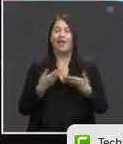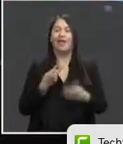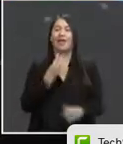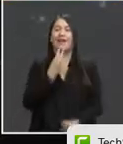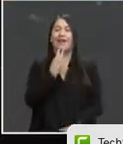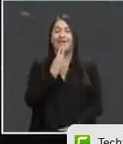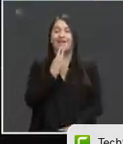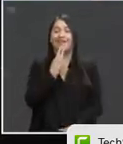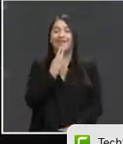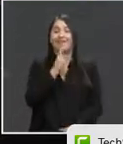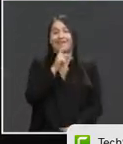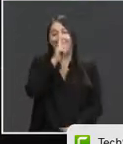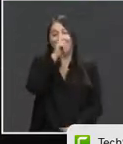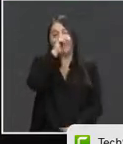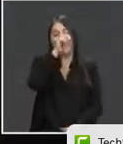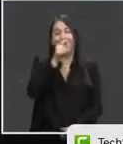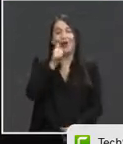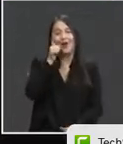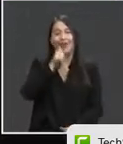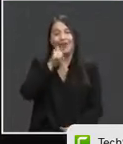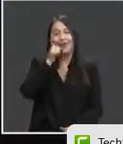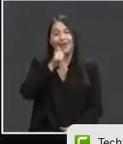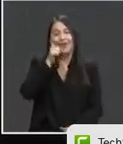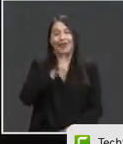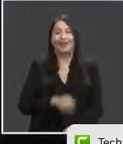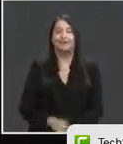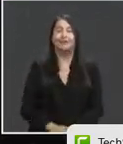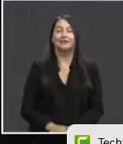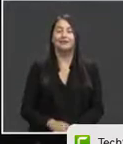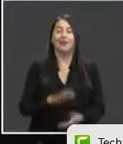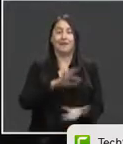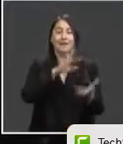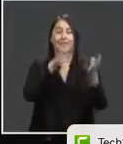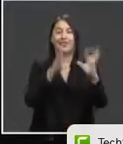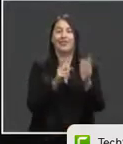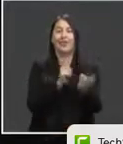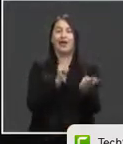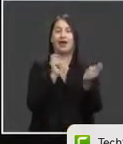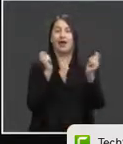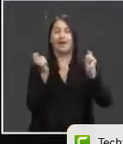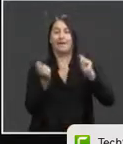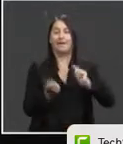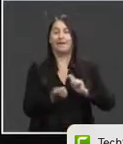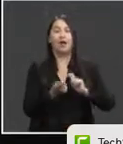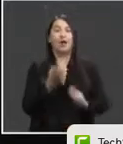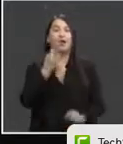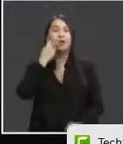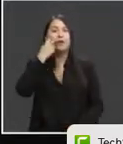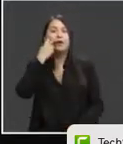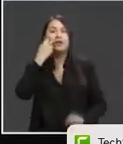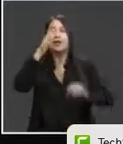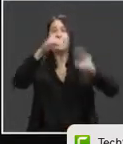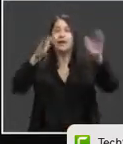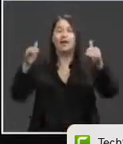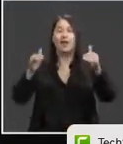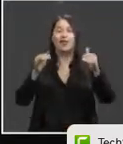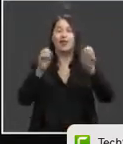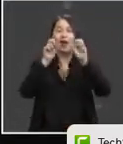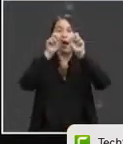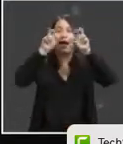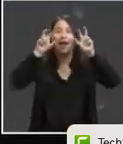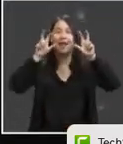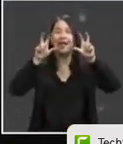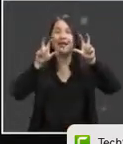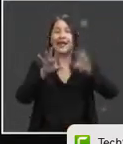cotidiana. El planeta sufre cambios acelerados y el llamado de la humanidad es estar a alertas y actuar